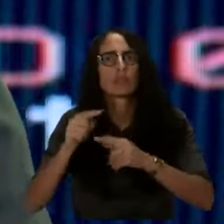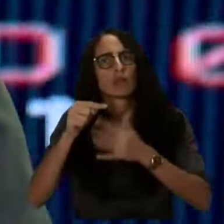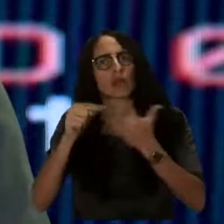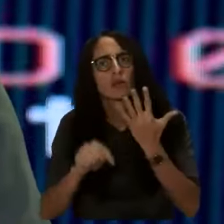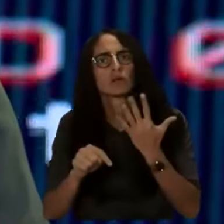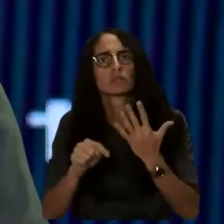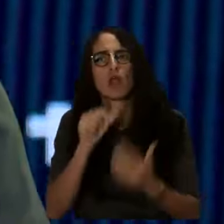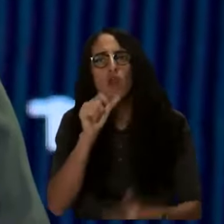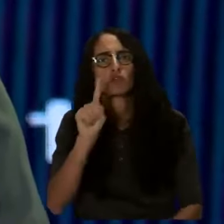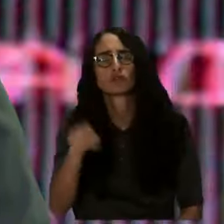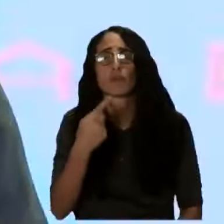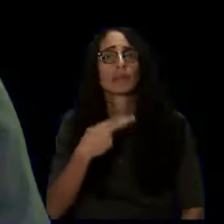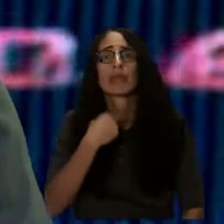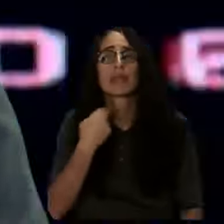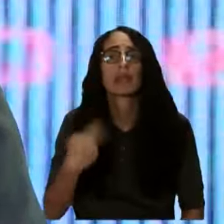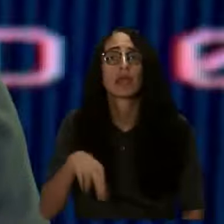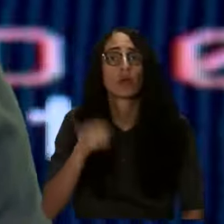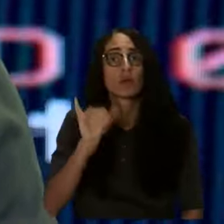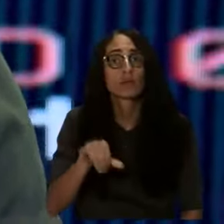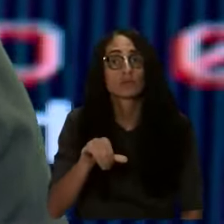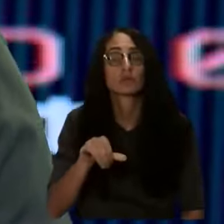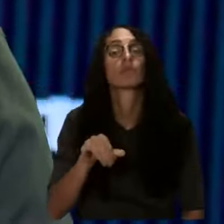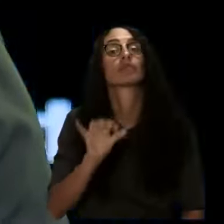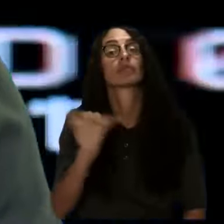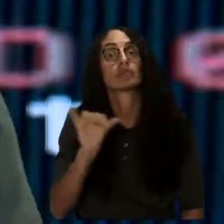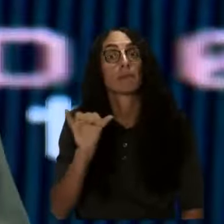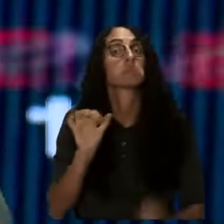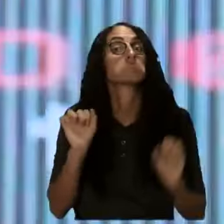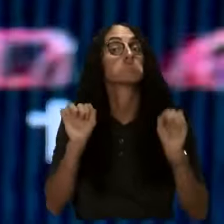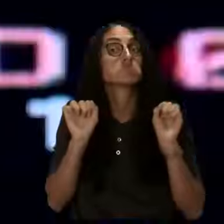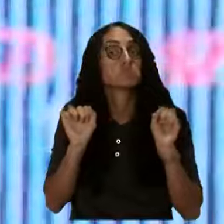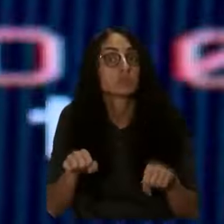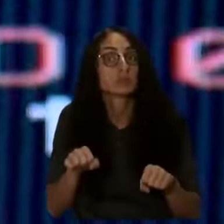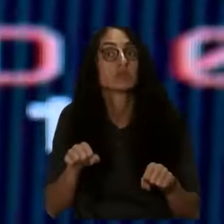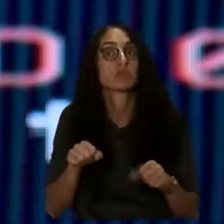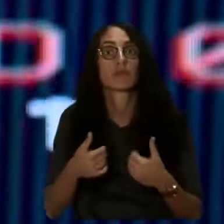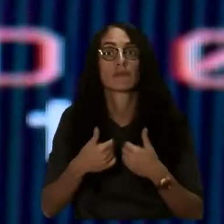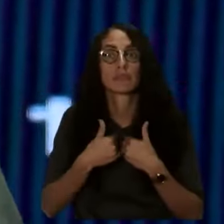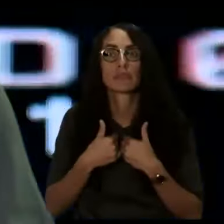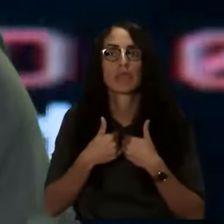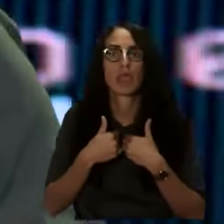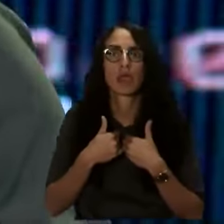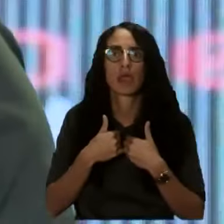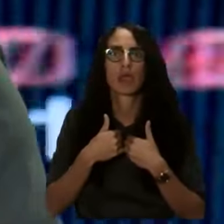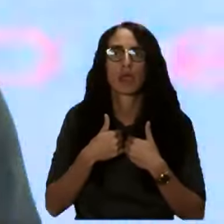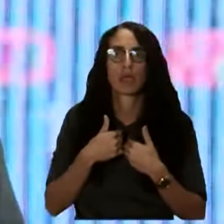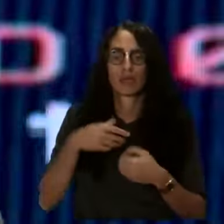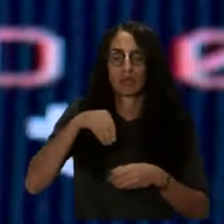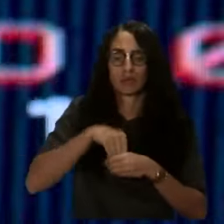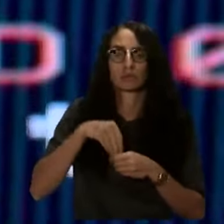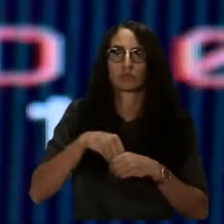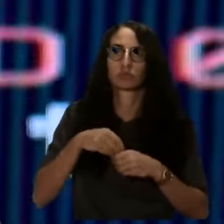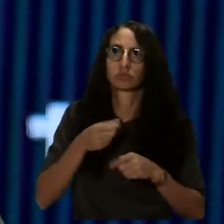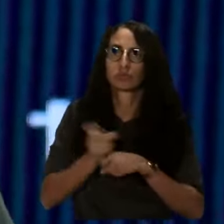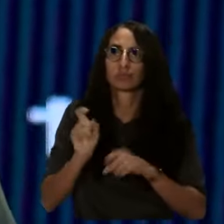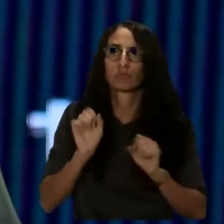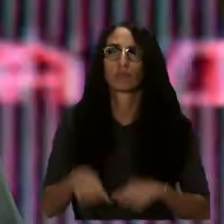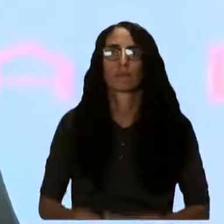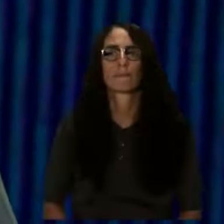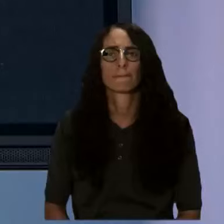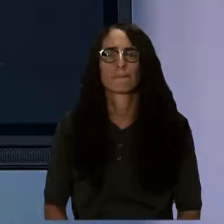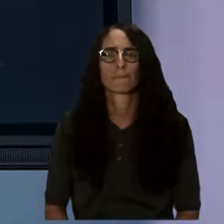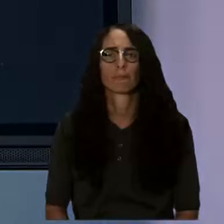no solamente están en riesgo de esa persona sino que posiblemente ya tienen un detrimento en su salud y ya está afectado claro Esto no